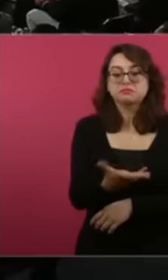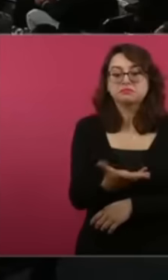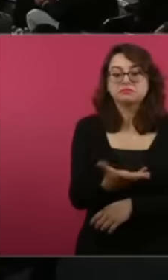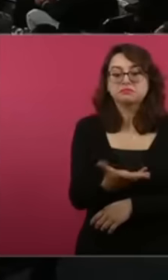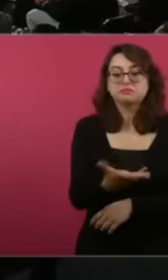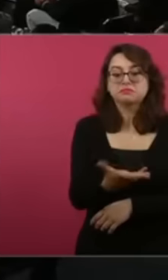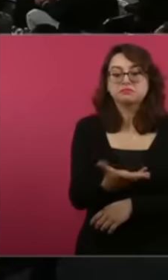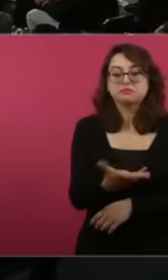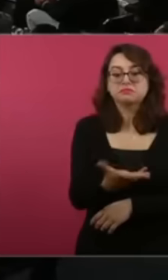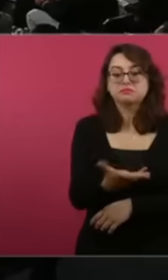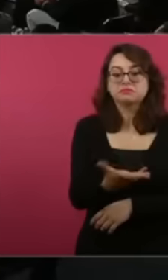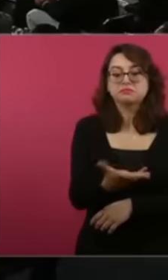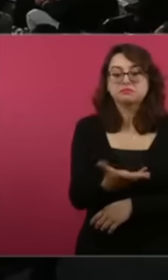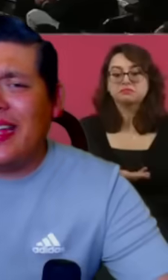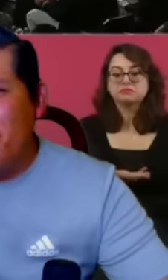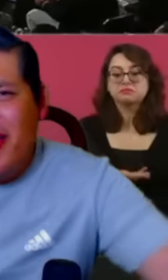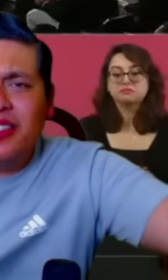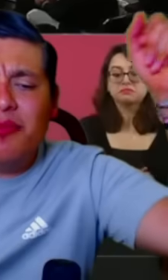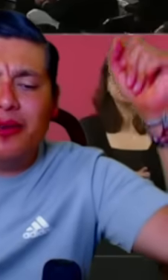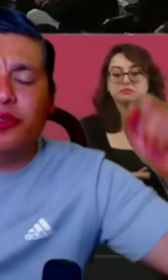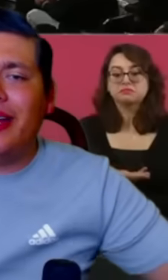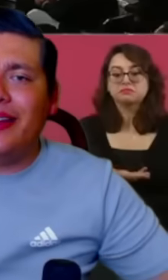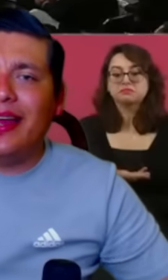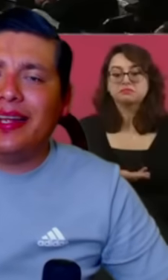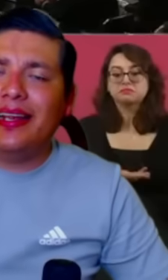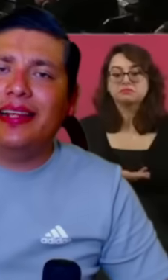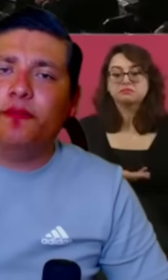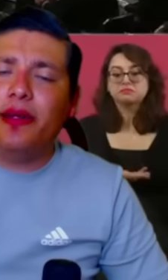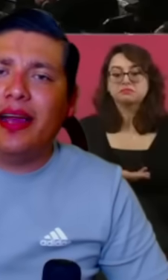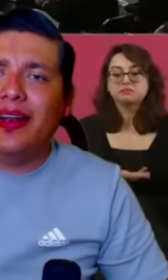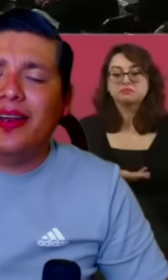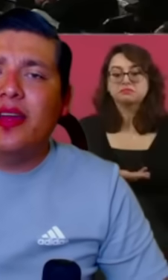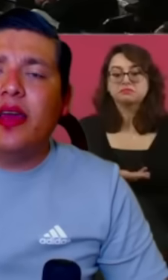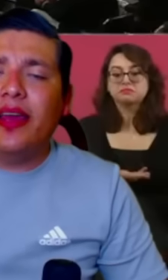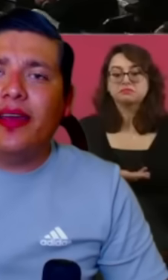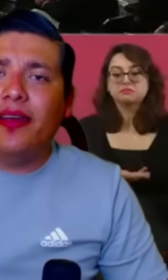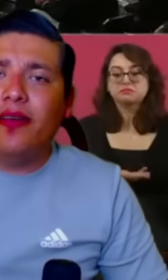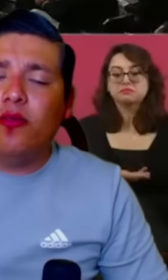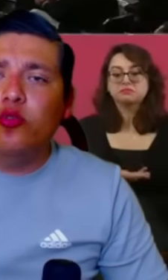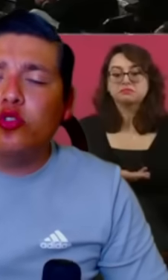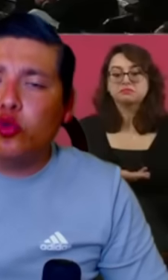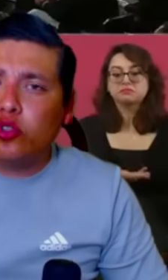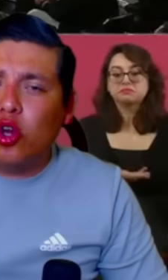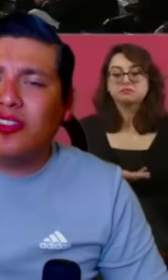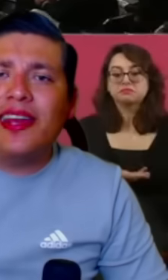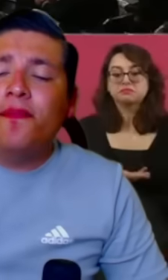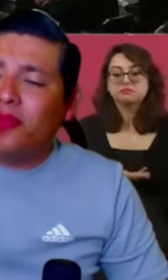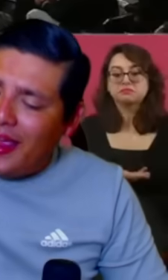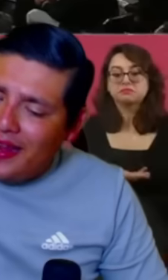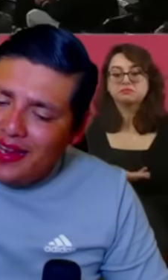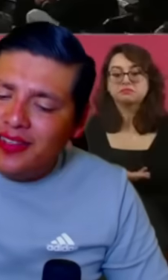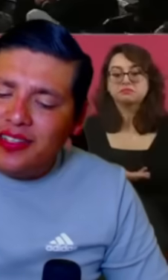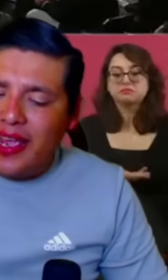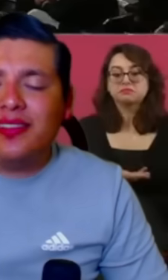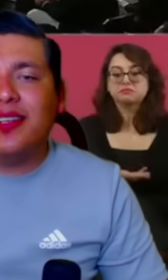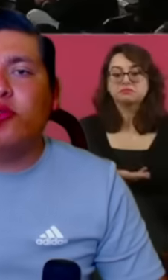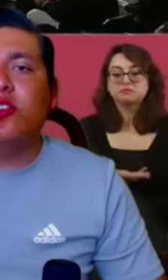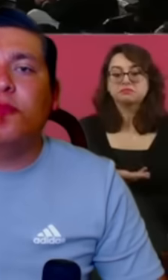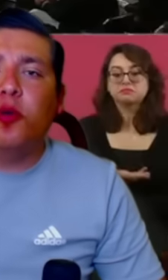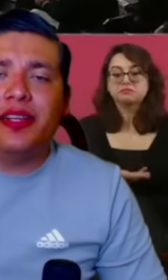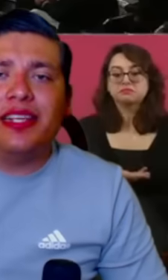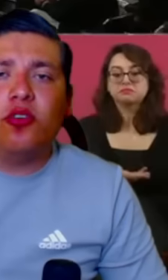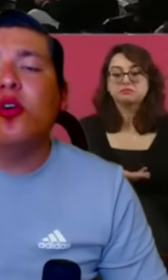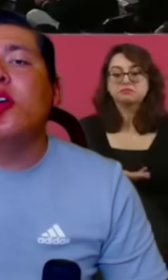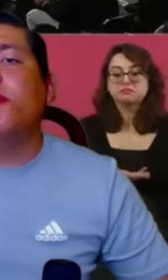dando revuelo a las redes sociales. A mí sí me gustaría que les pegaran un sustote, que inicie este